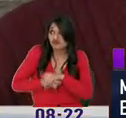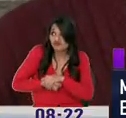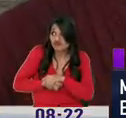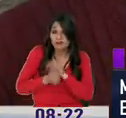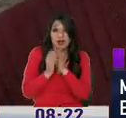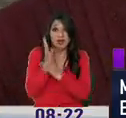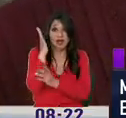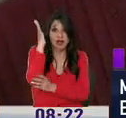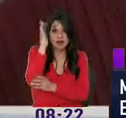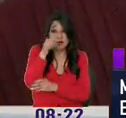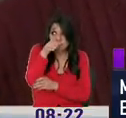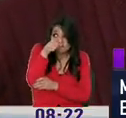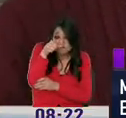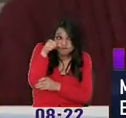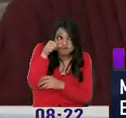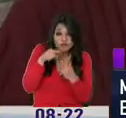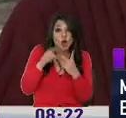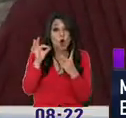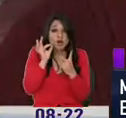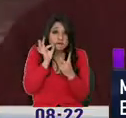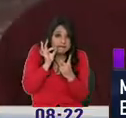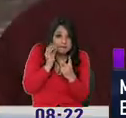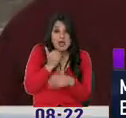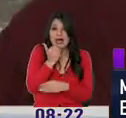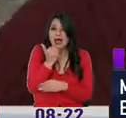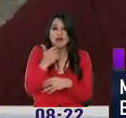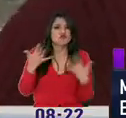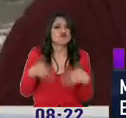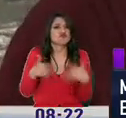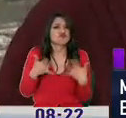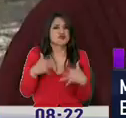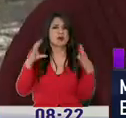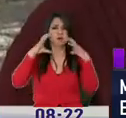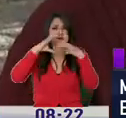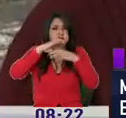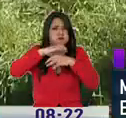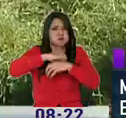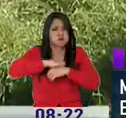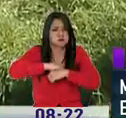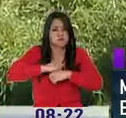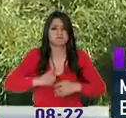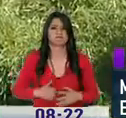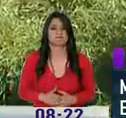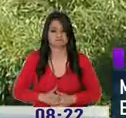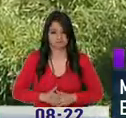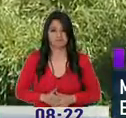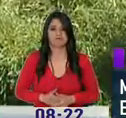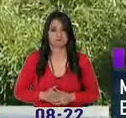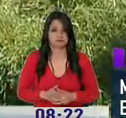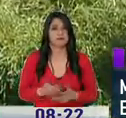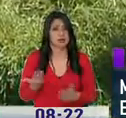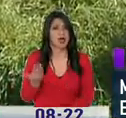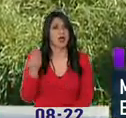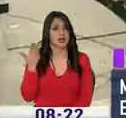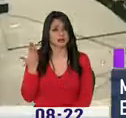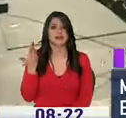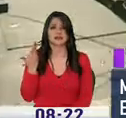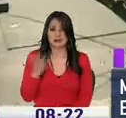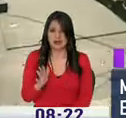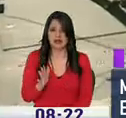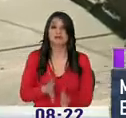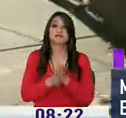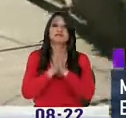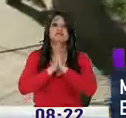árboles donde está bastante con obscuridad señalan que en reiteradas ocasiones han